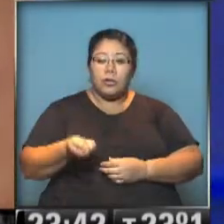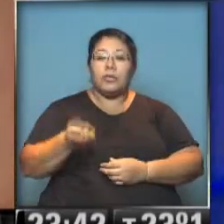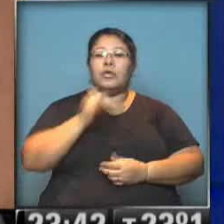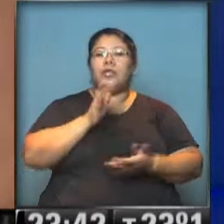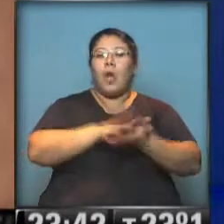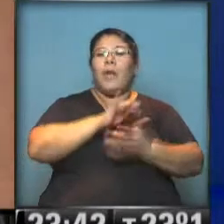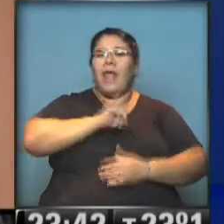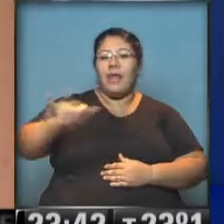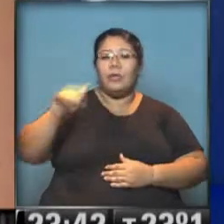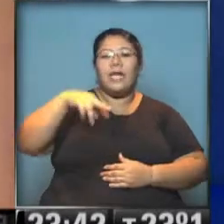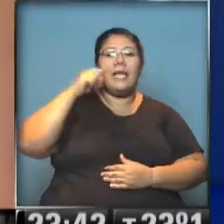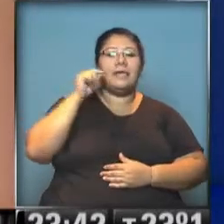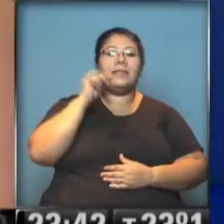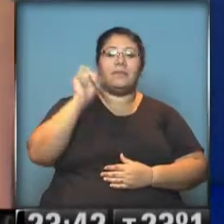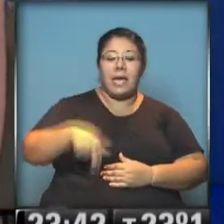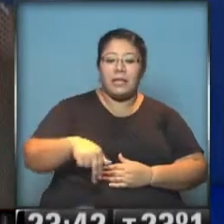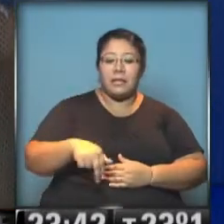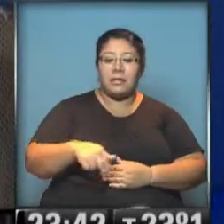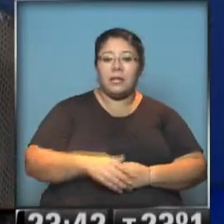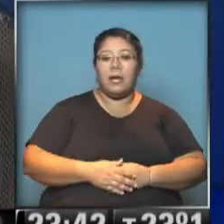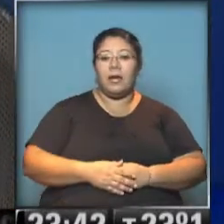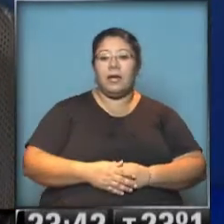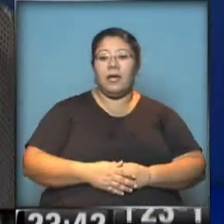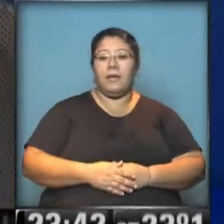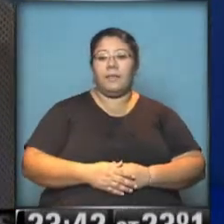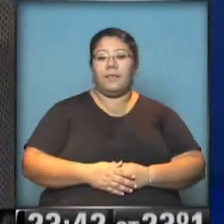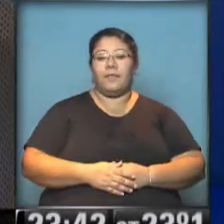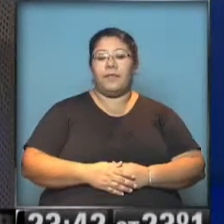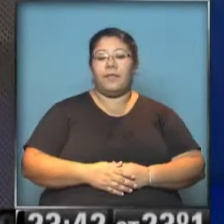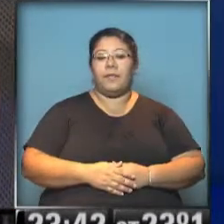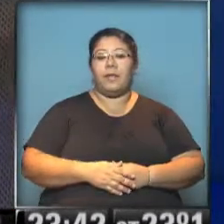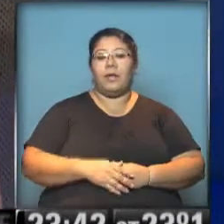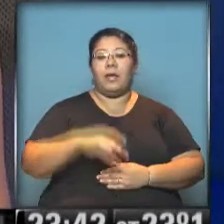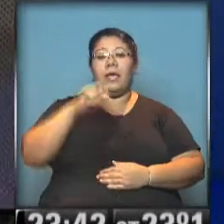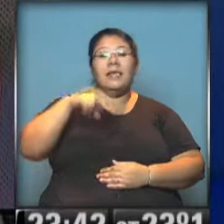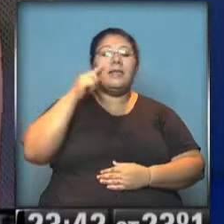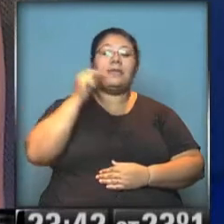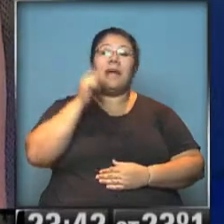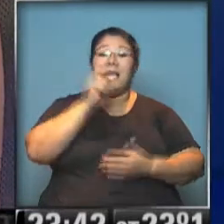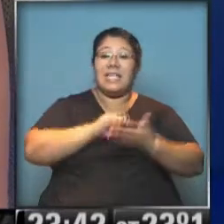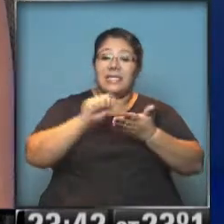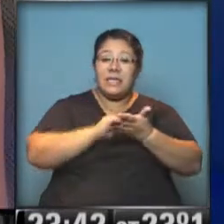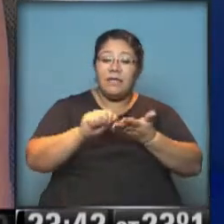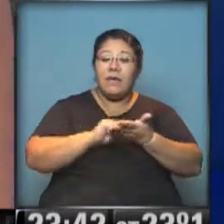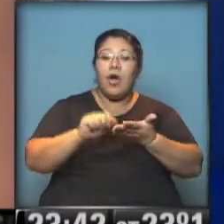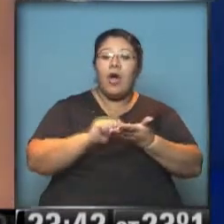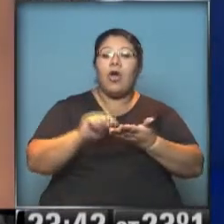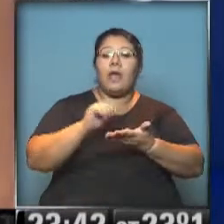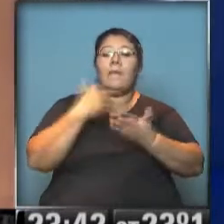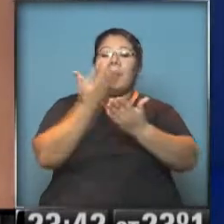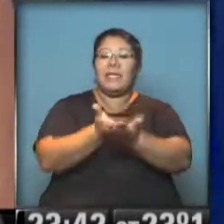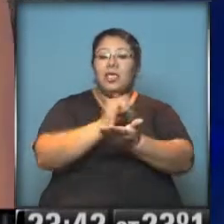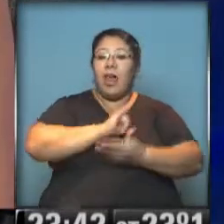nacional, denuncia que habría escrito antes de fallecer el fiscal Alberto Nisman. Quien nos cuenta más de esta situación